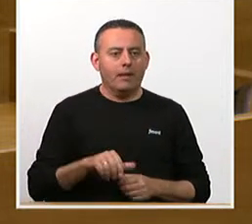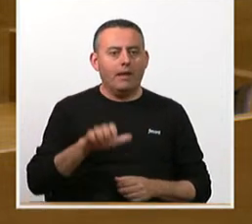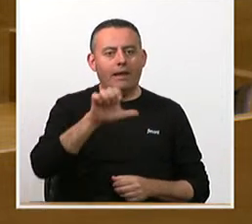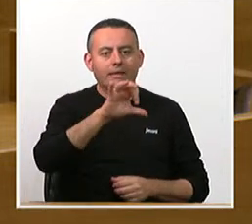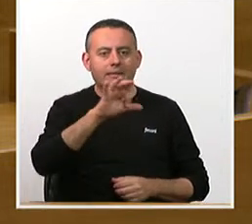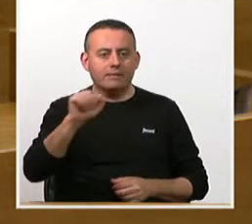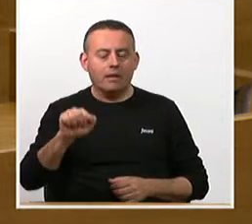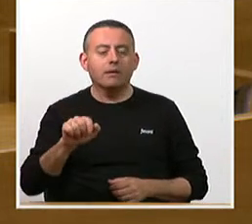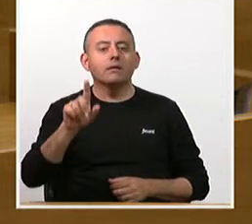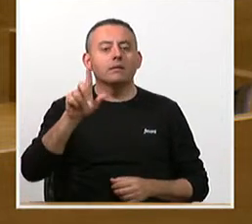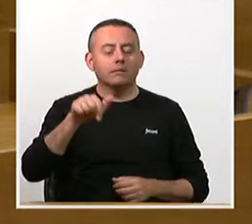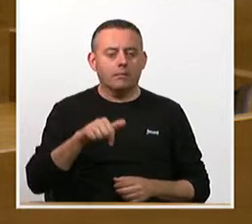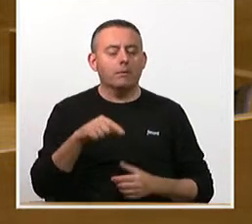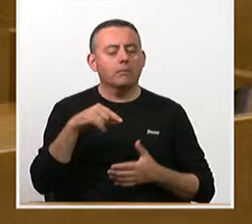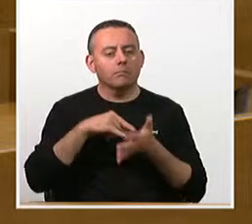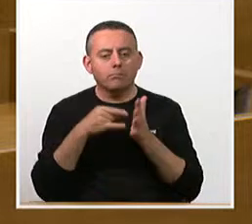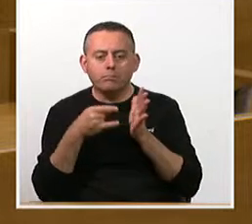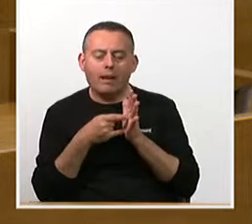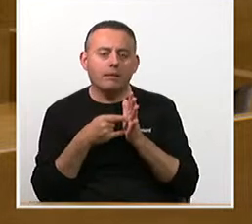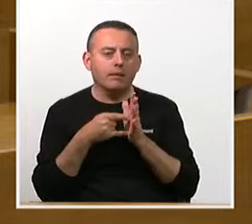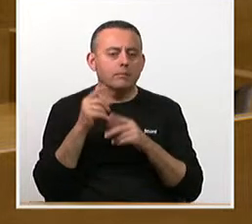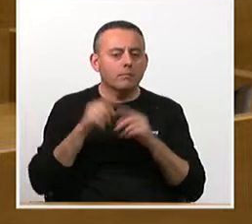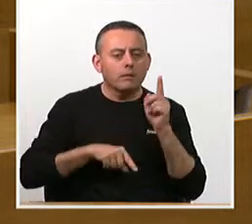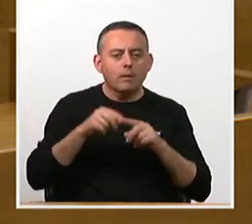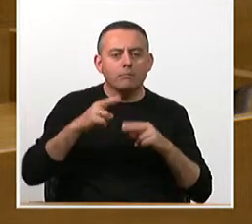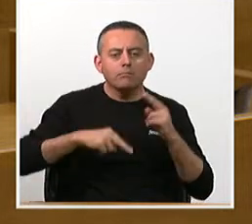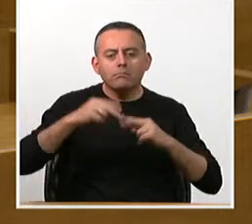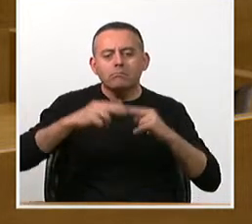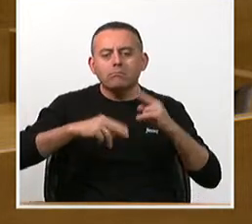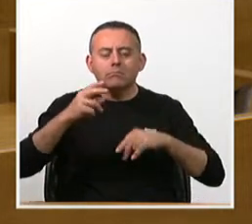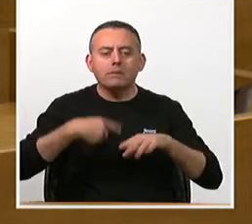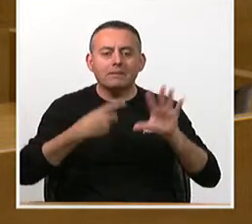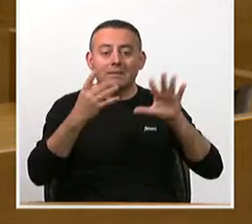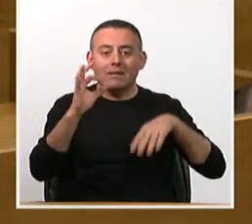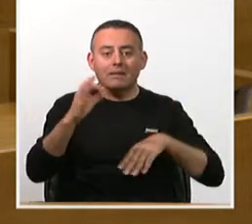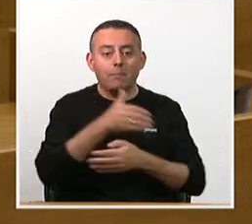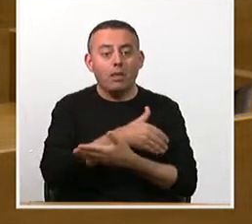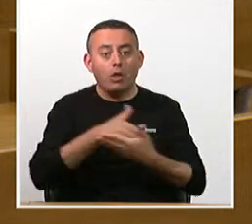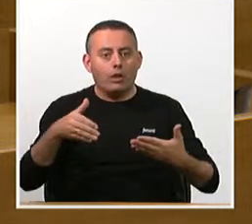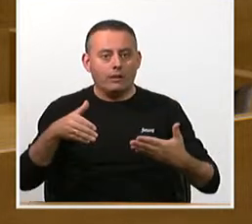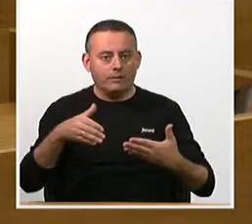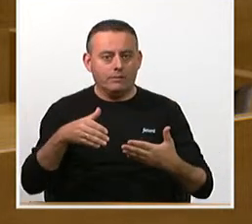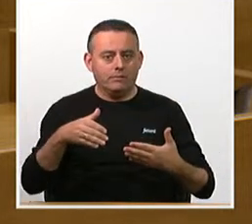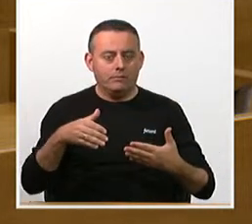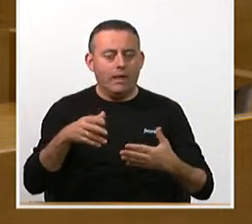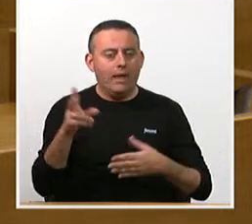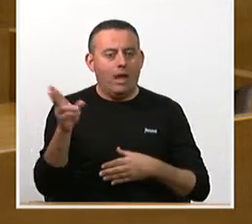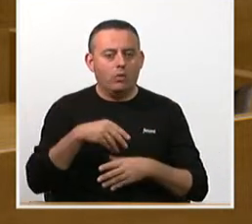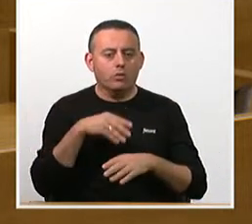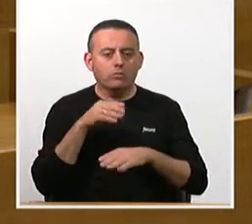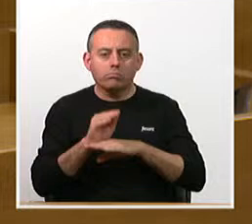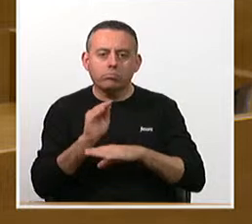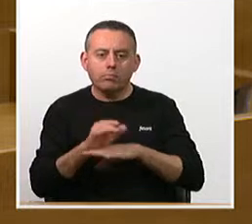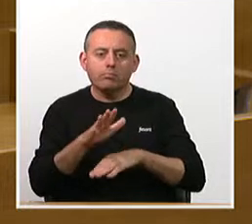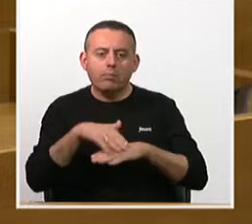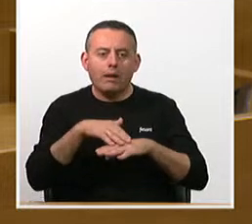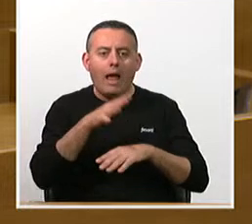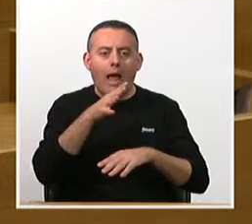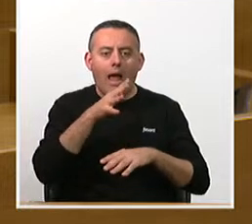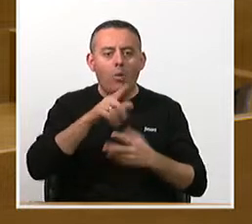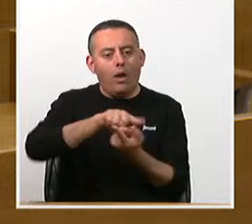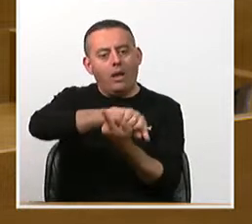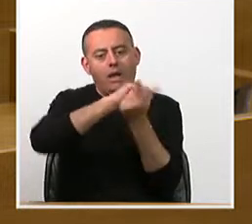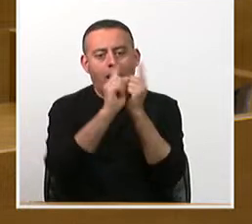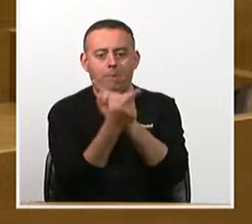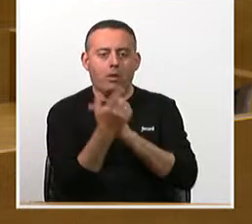2024 de casi 60 millones de euros destinados fundamentalmente a mejorar la reutilización del agua y conseguir una gestión más sostenible